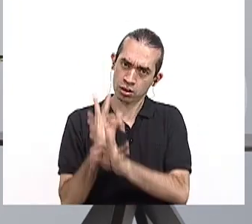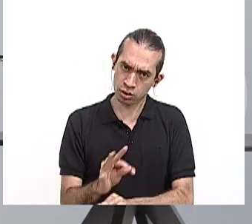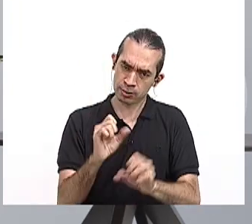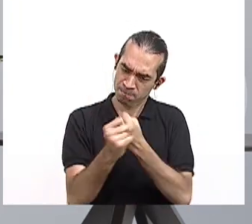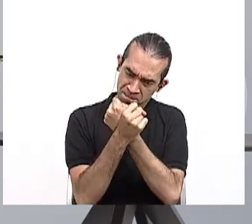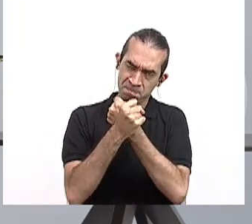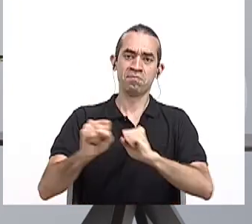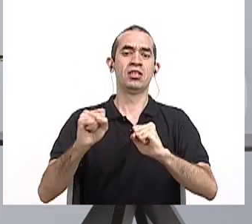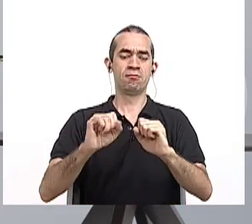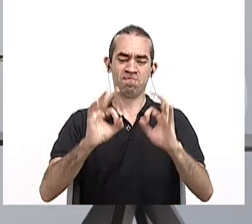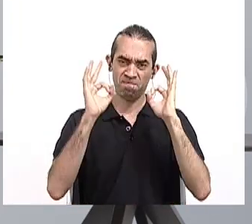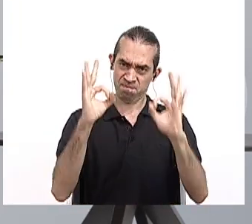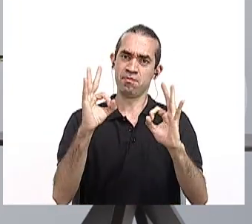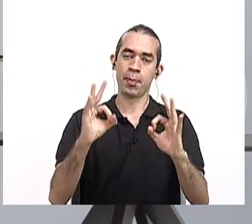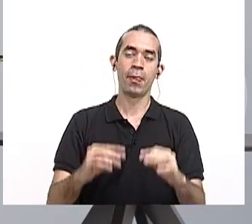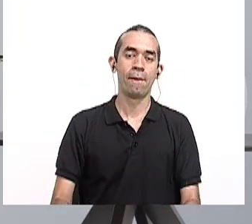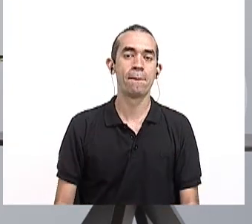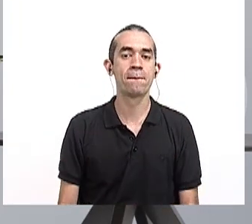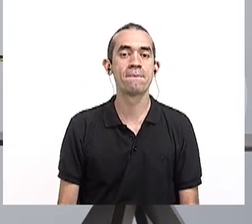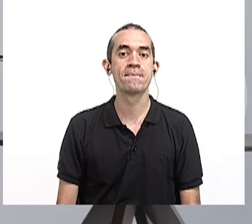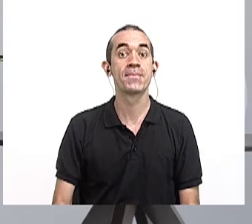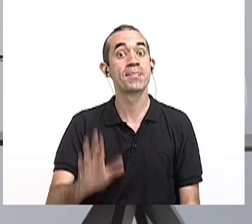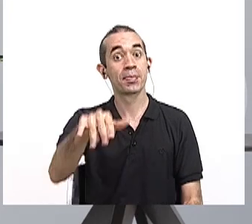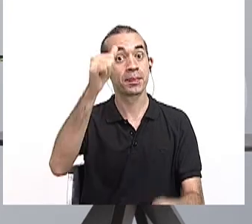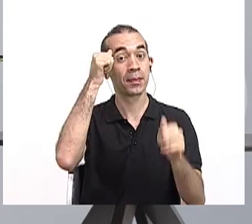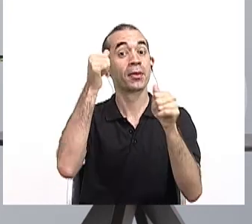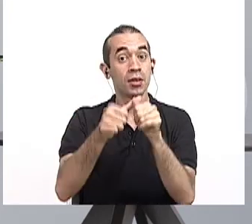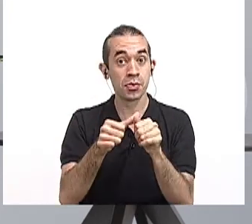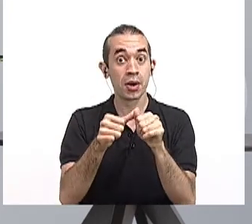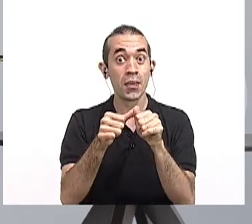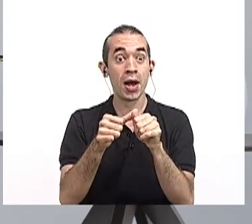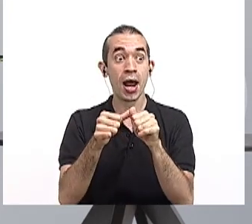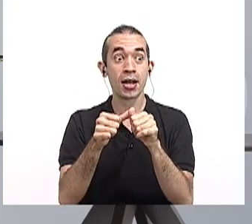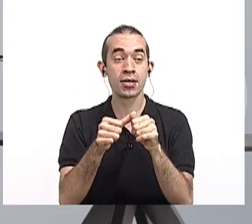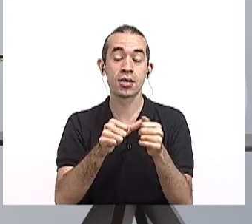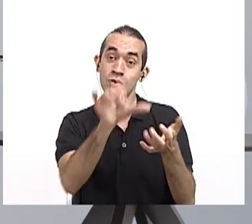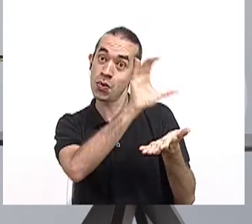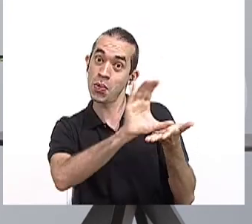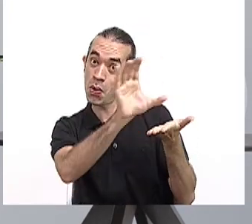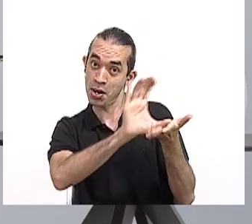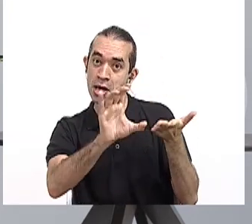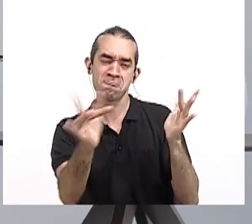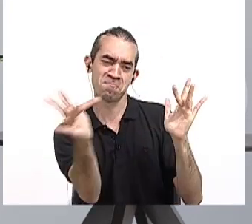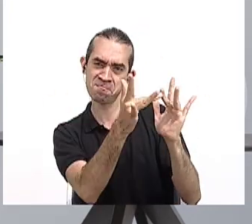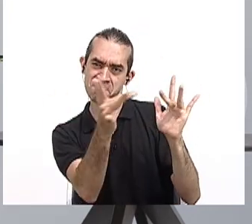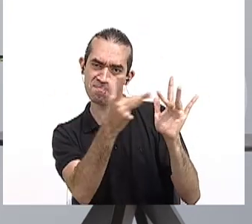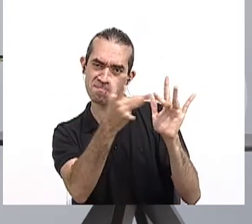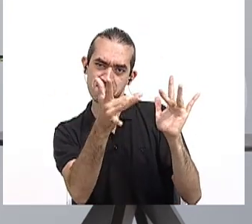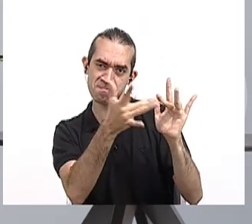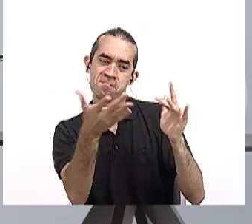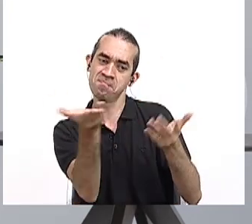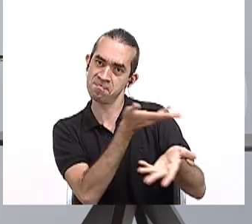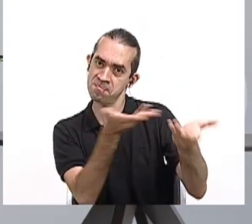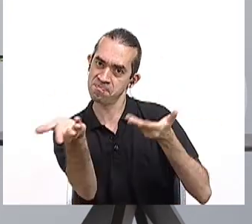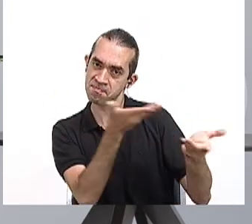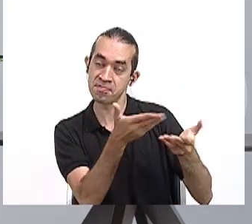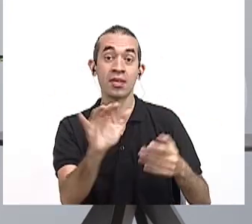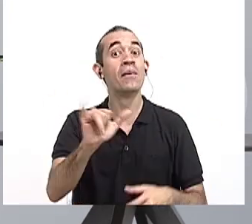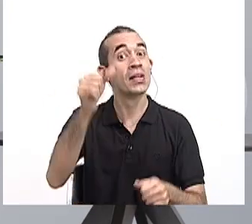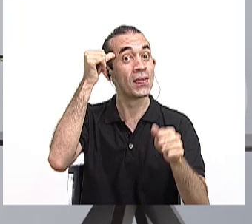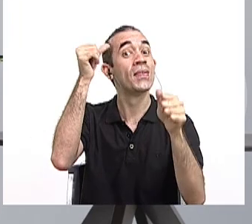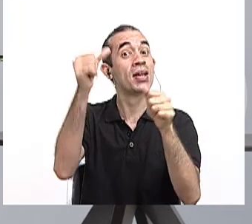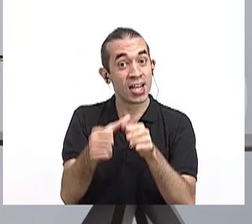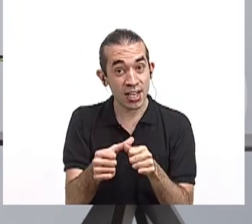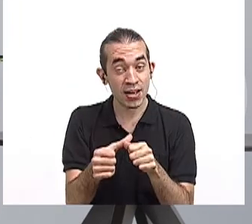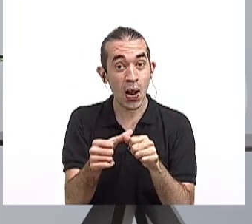tradiciones. Recordemos estar en contacto con el centro educativo y